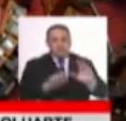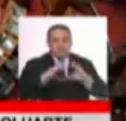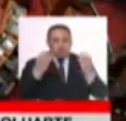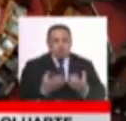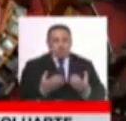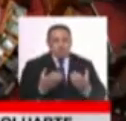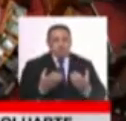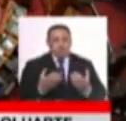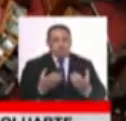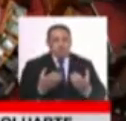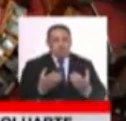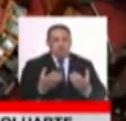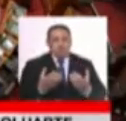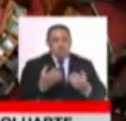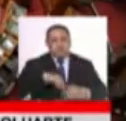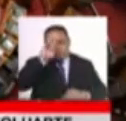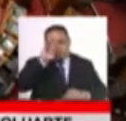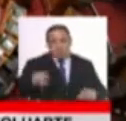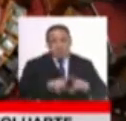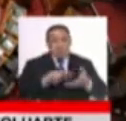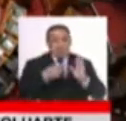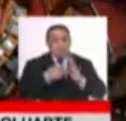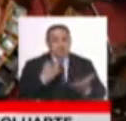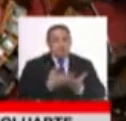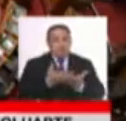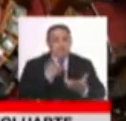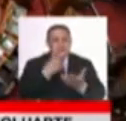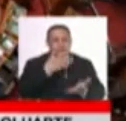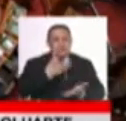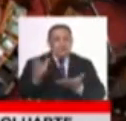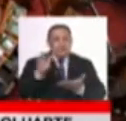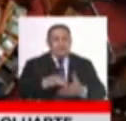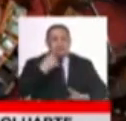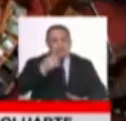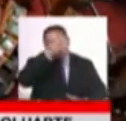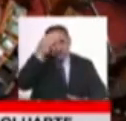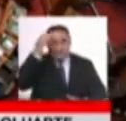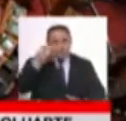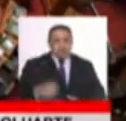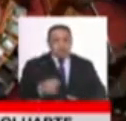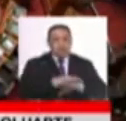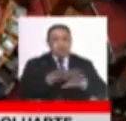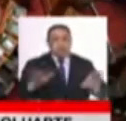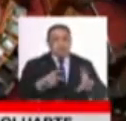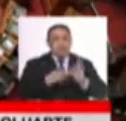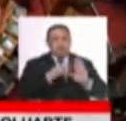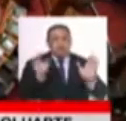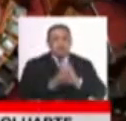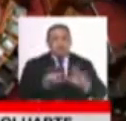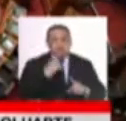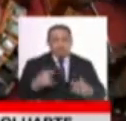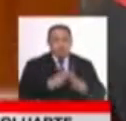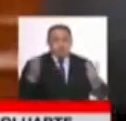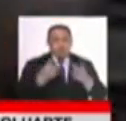Es un problema que todavía ahora no podemos vislumbrar, pero se ha horadado la